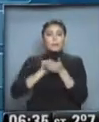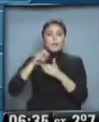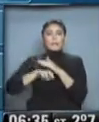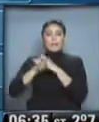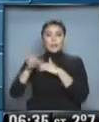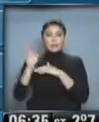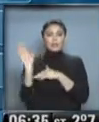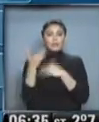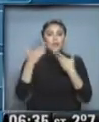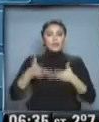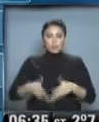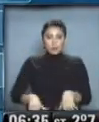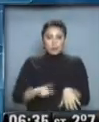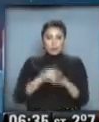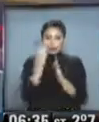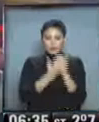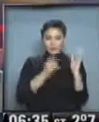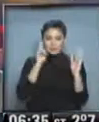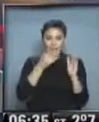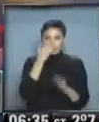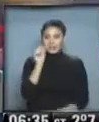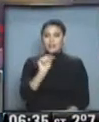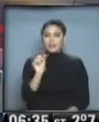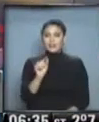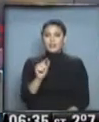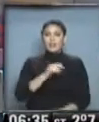también operan de la misma manera. Volvemos en minutos